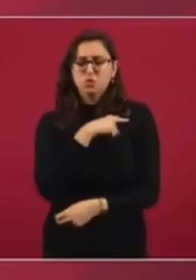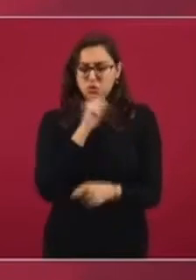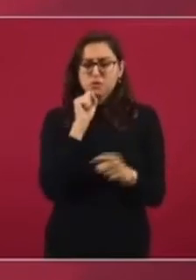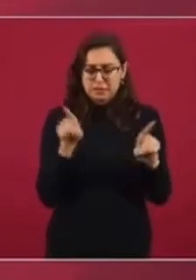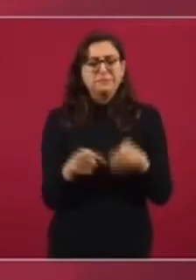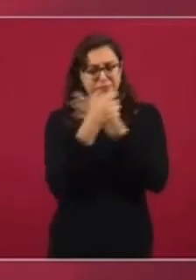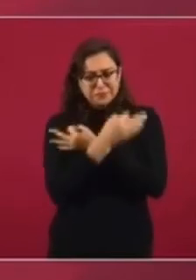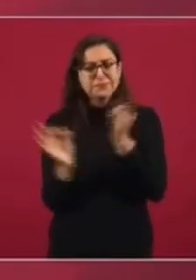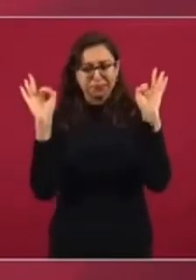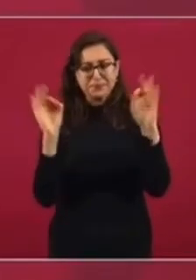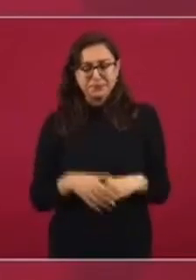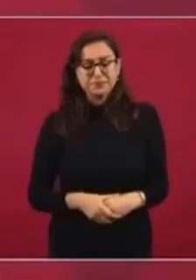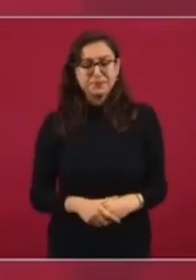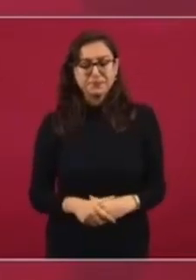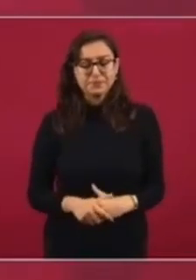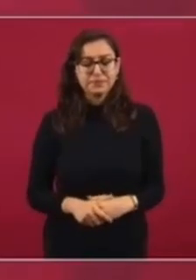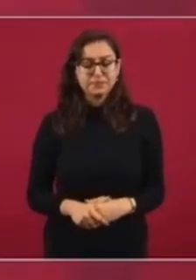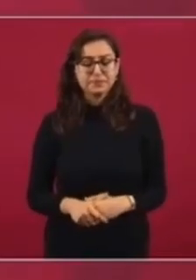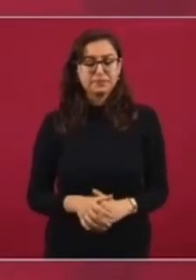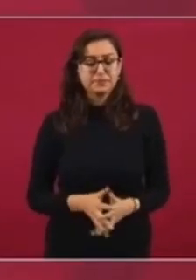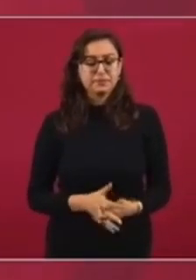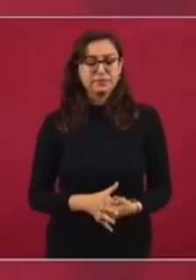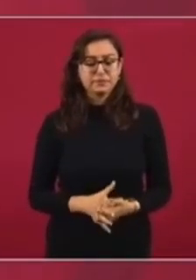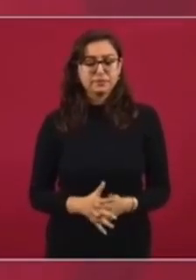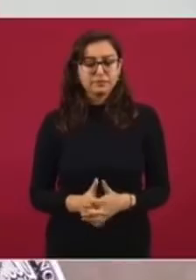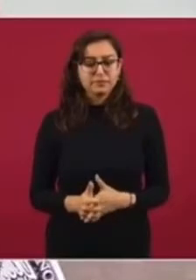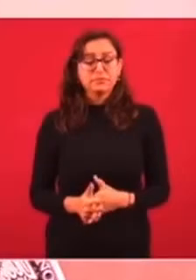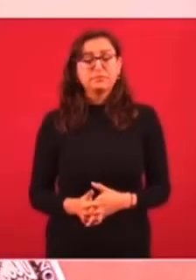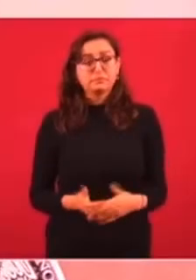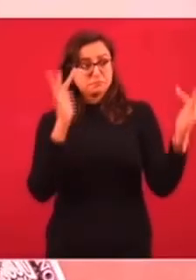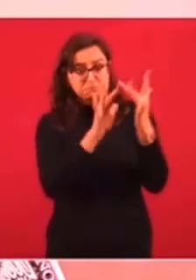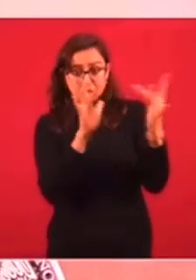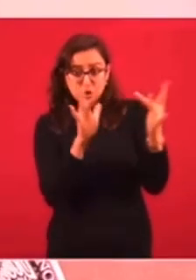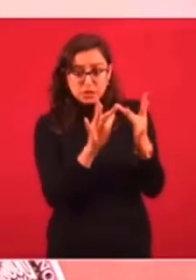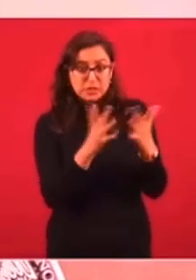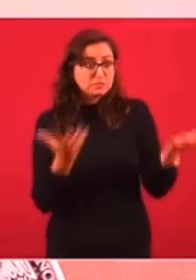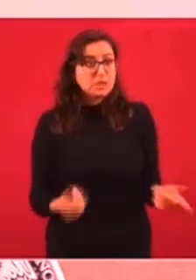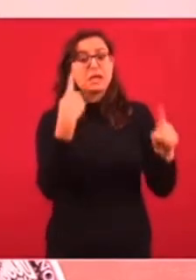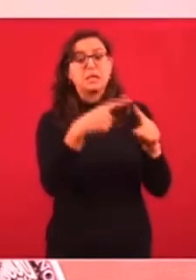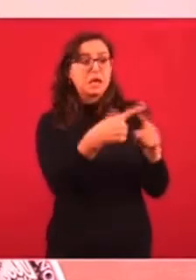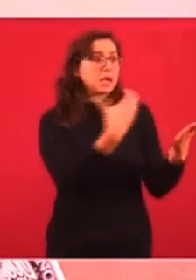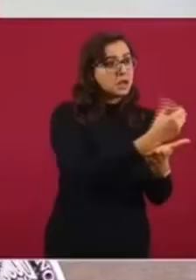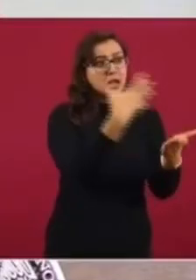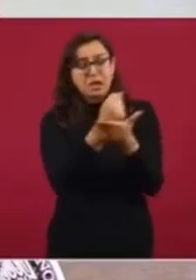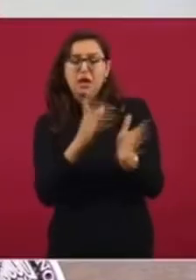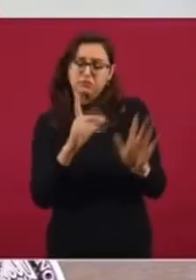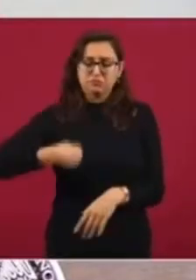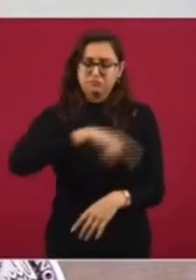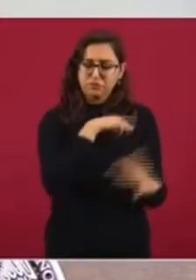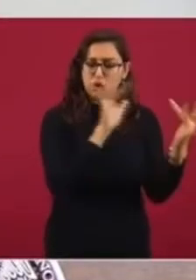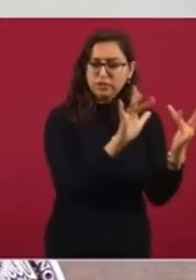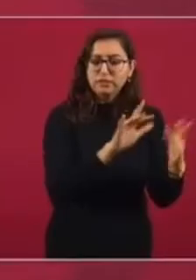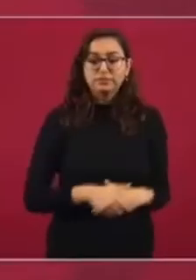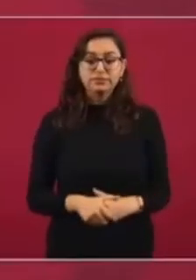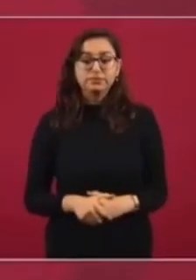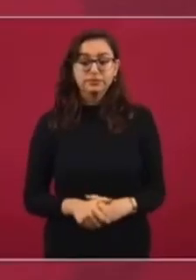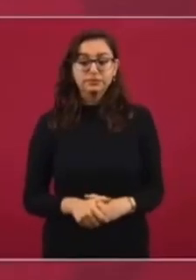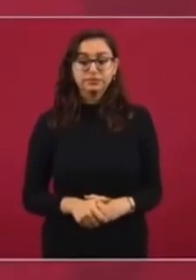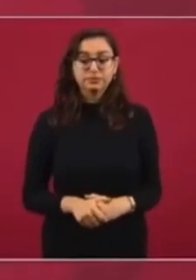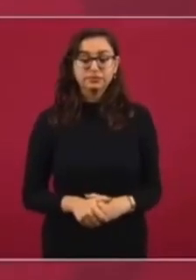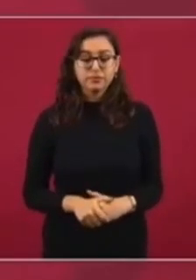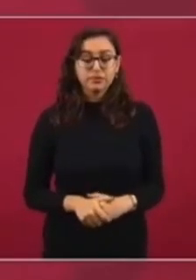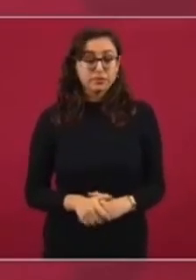pronunciarnos y a enviar un mensaje a quien resulte triunfador. Queremos